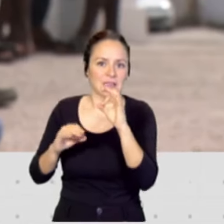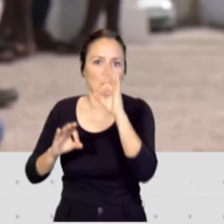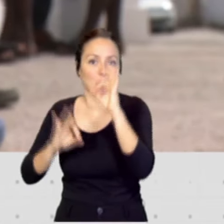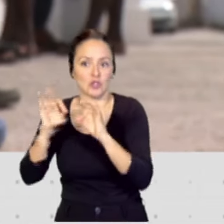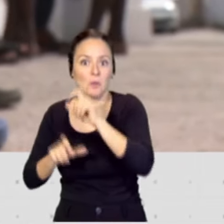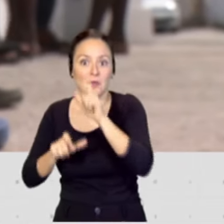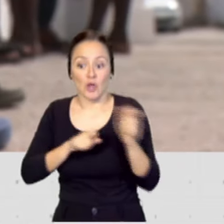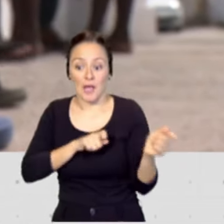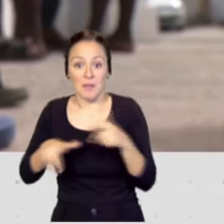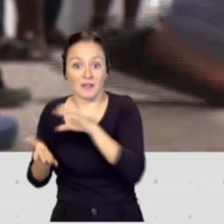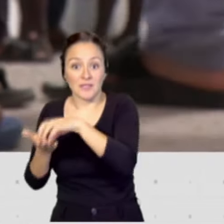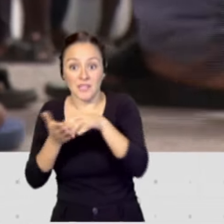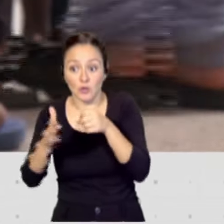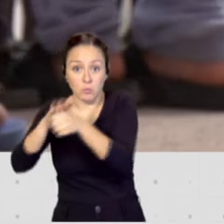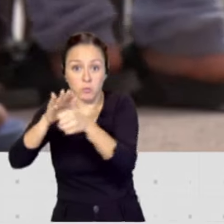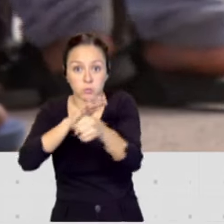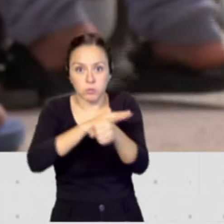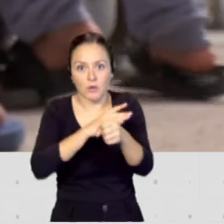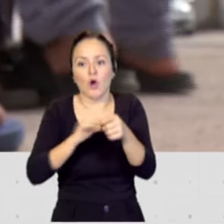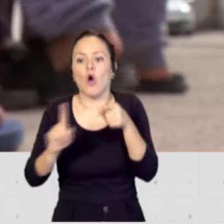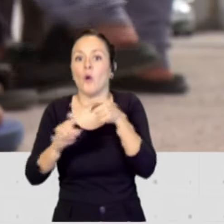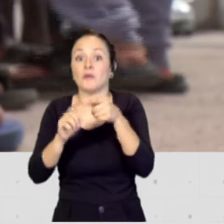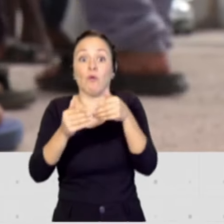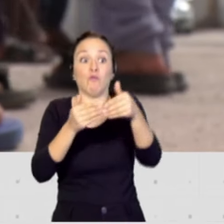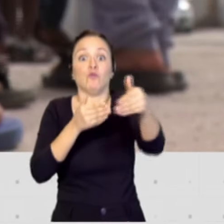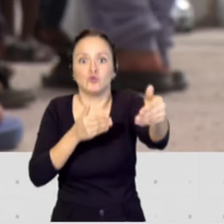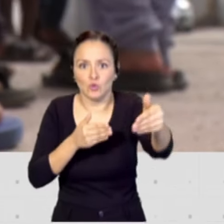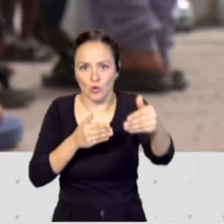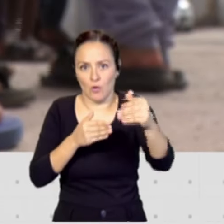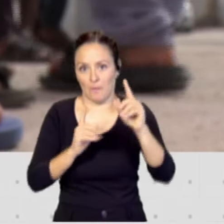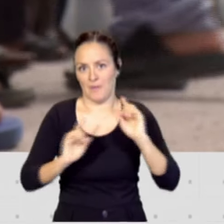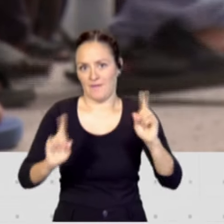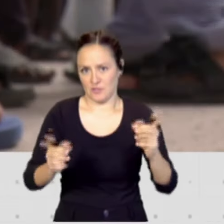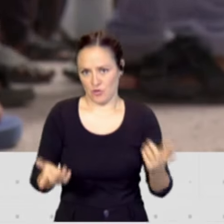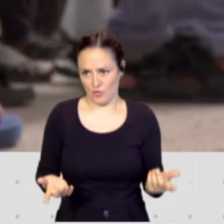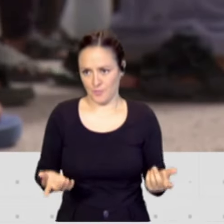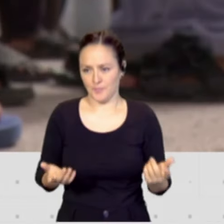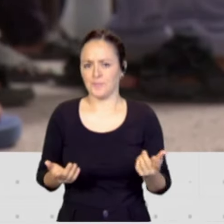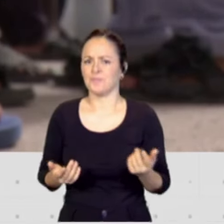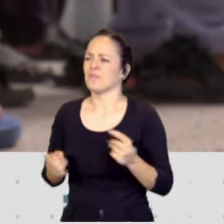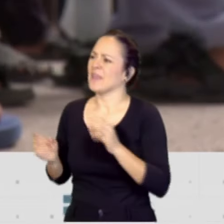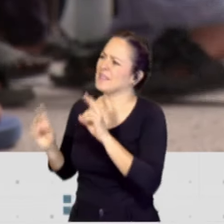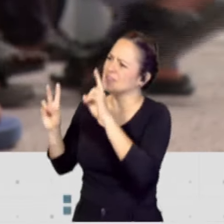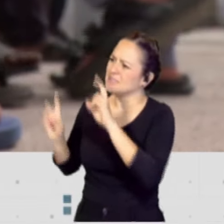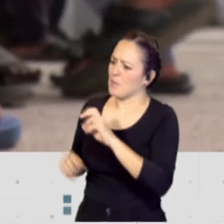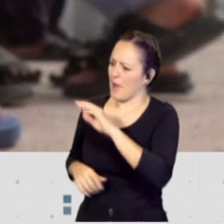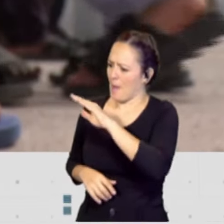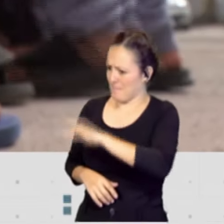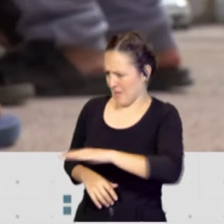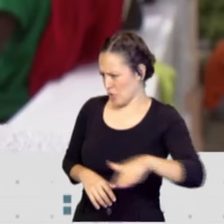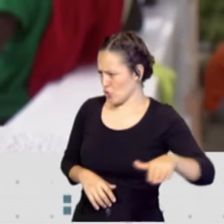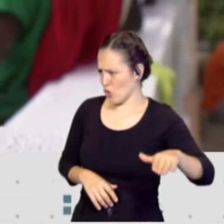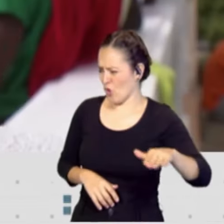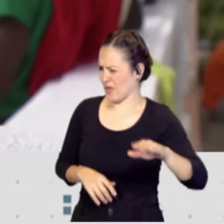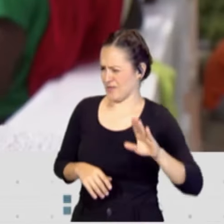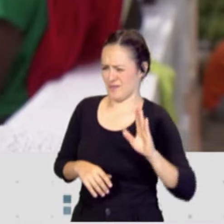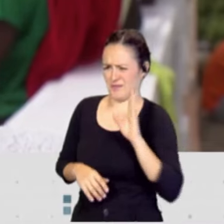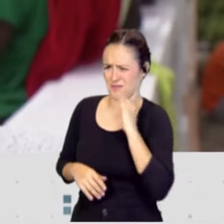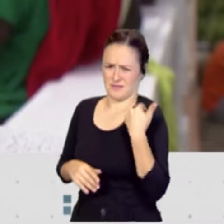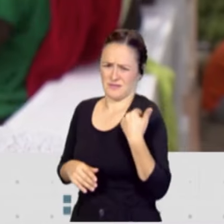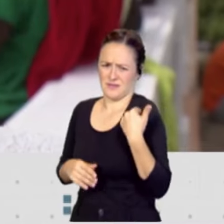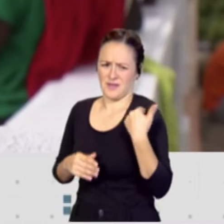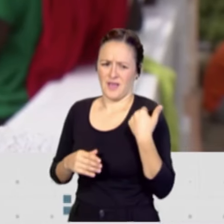menos eh para prevenir futuras llegadas al margen de los pocos menores que se derivaron eh hace algunas semanas a Aragón en